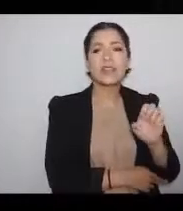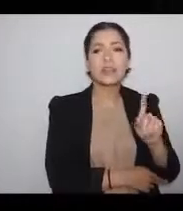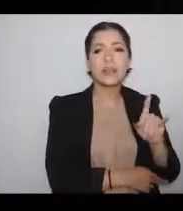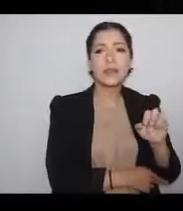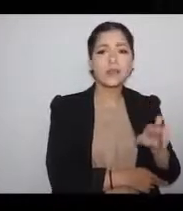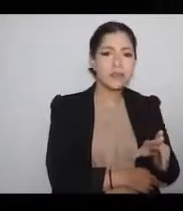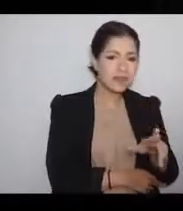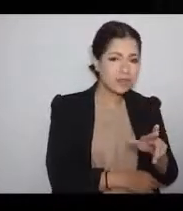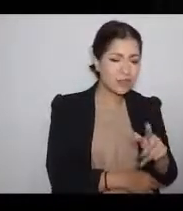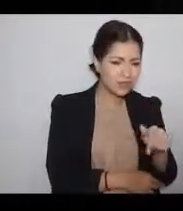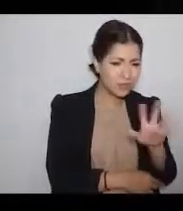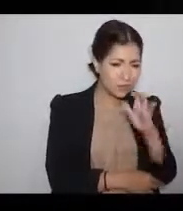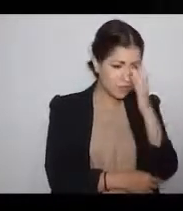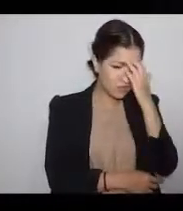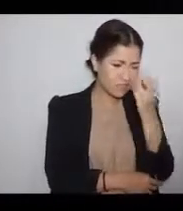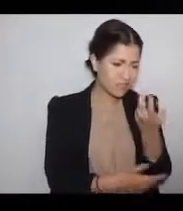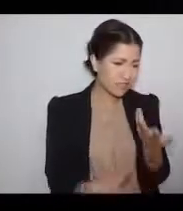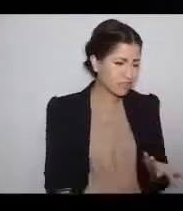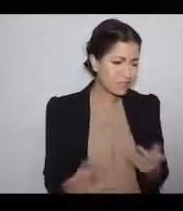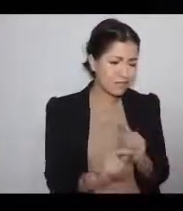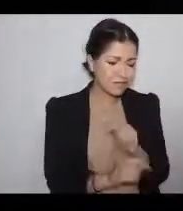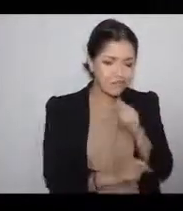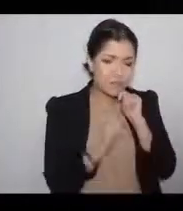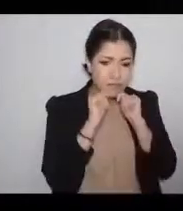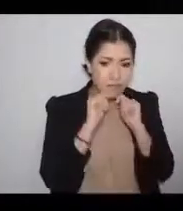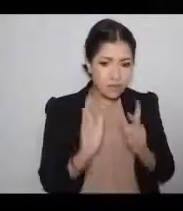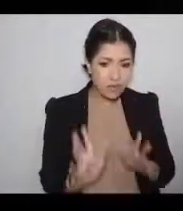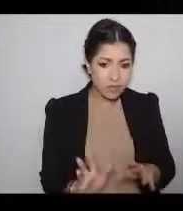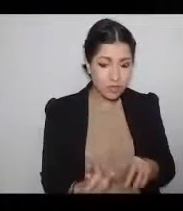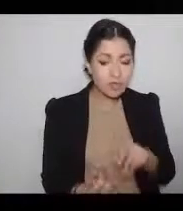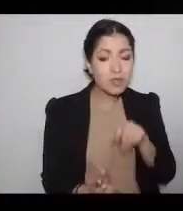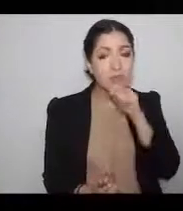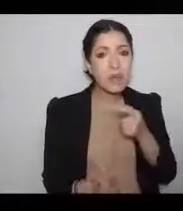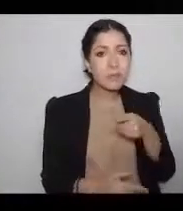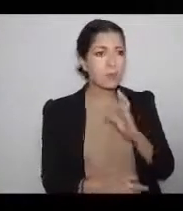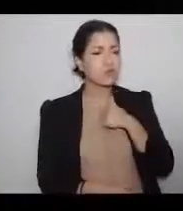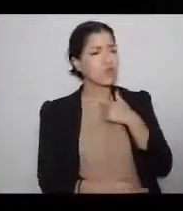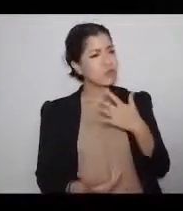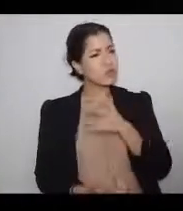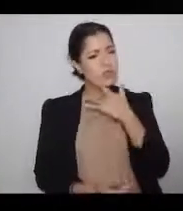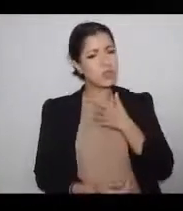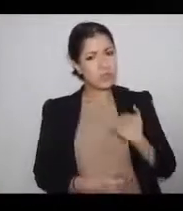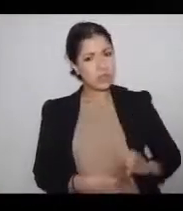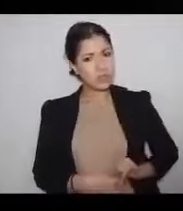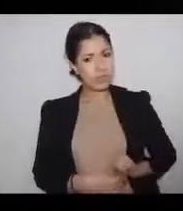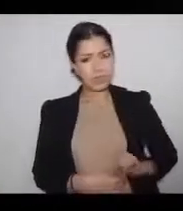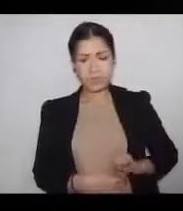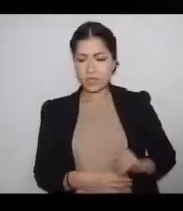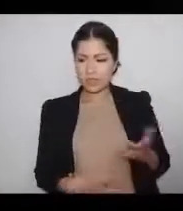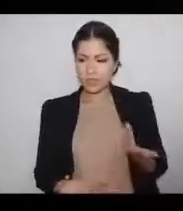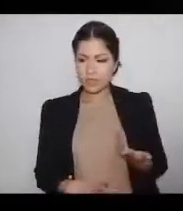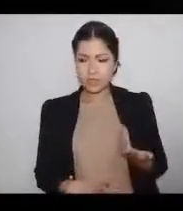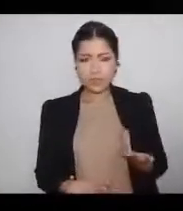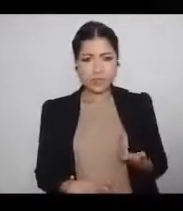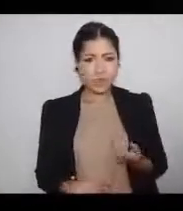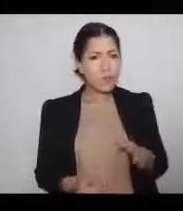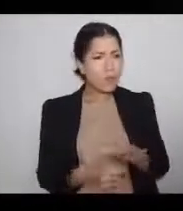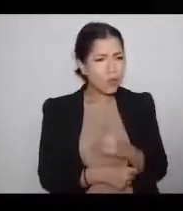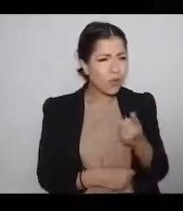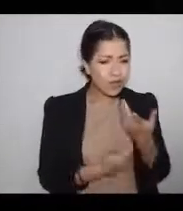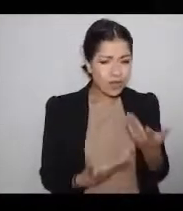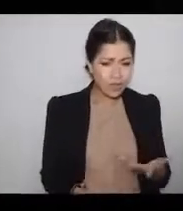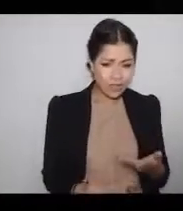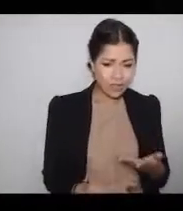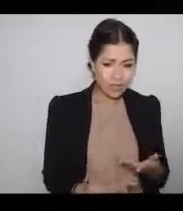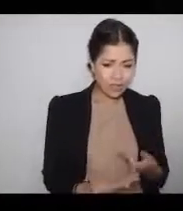es que él no las entendió. Murió seguro de que su mayor logro había sido descubrir por qué hay 6 planetas. Eso vale un carajo para